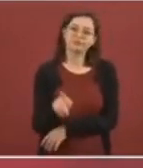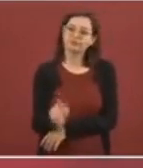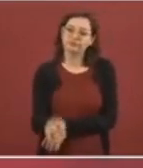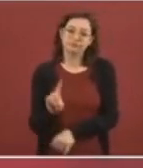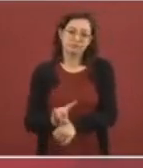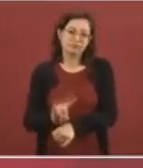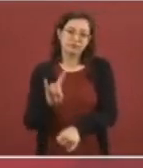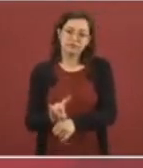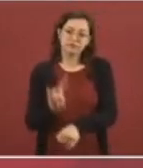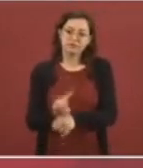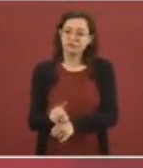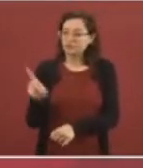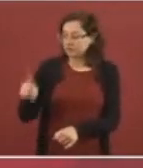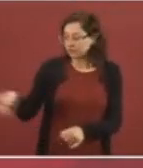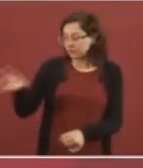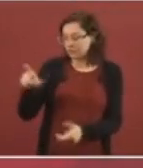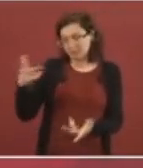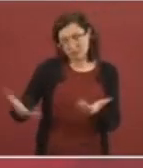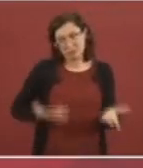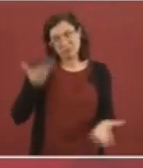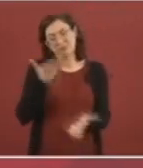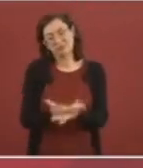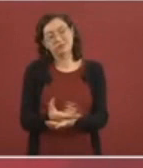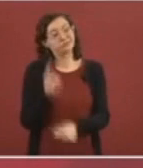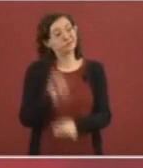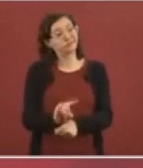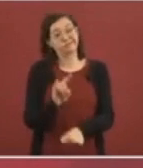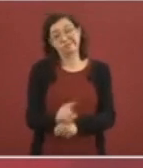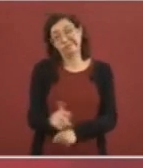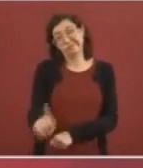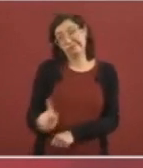eso que están proponiendo algunos es simulación,